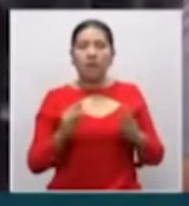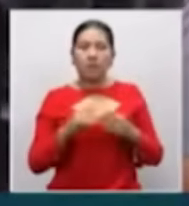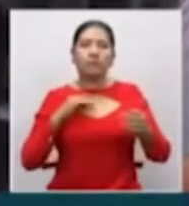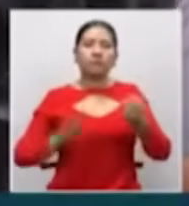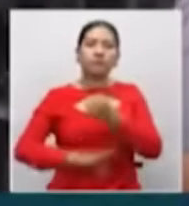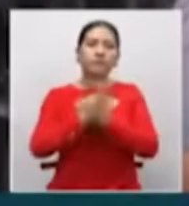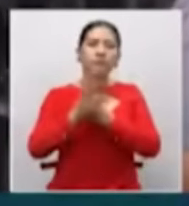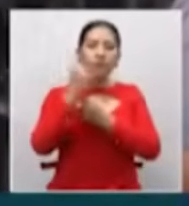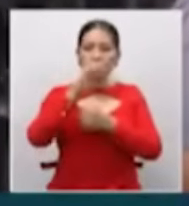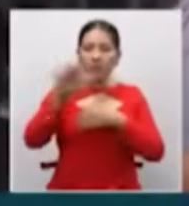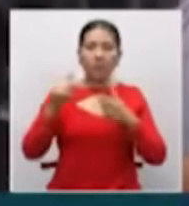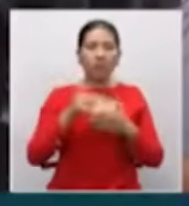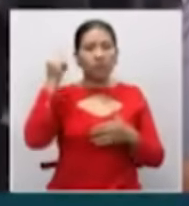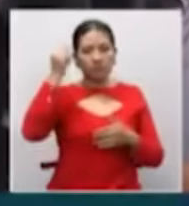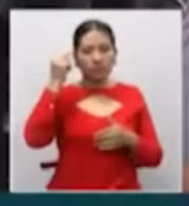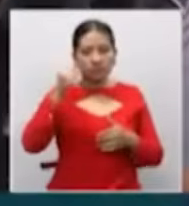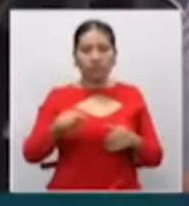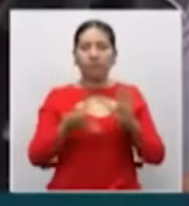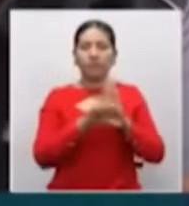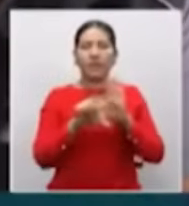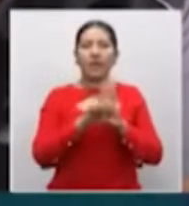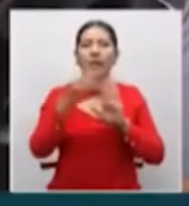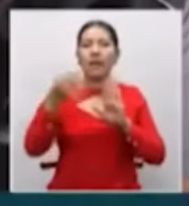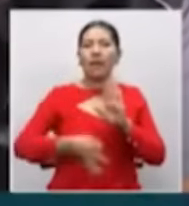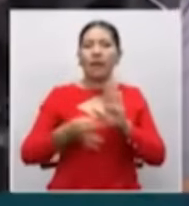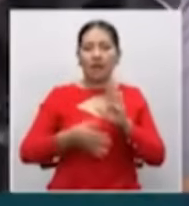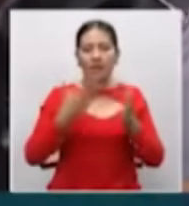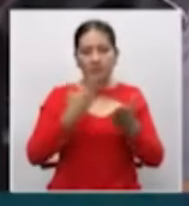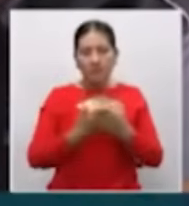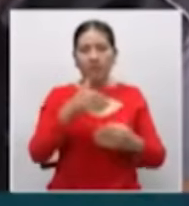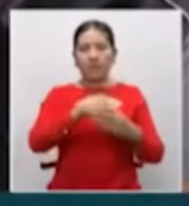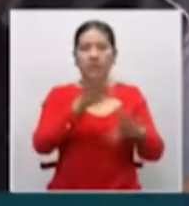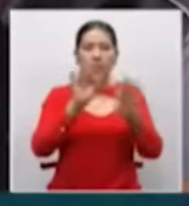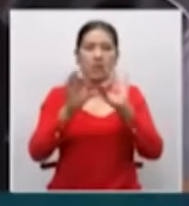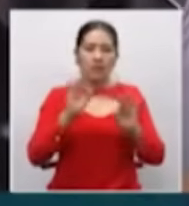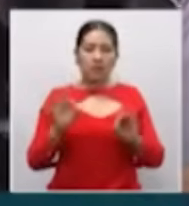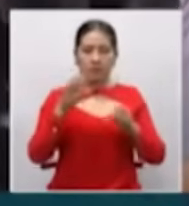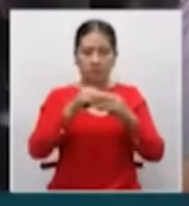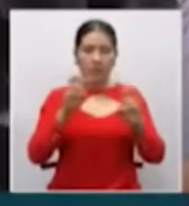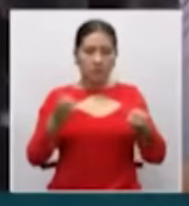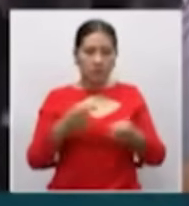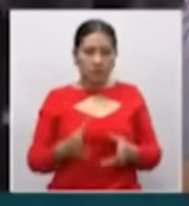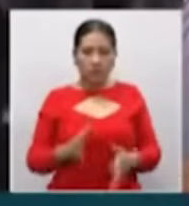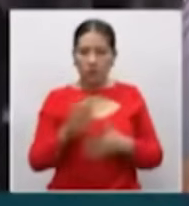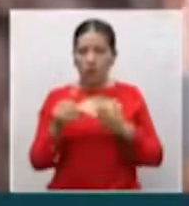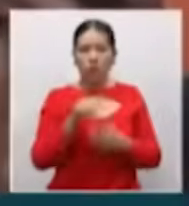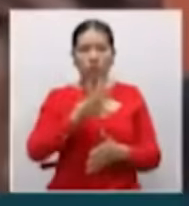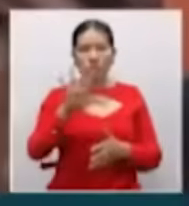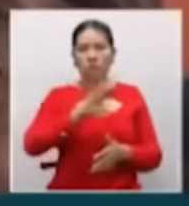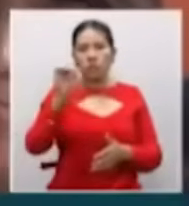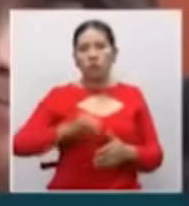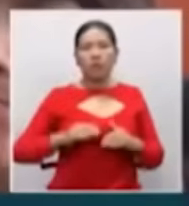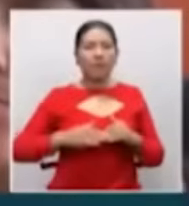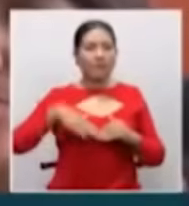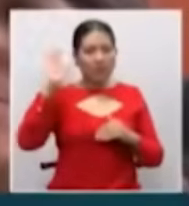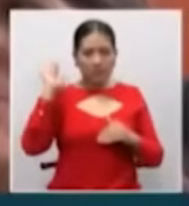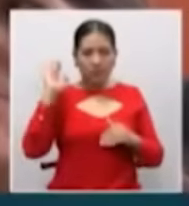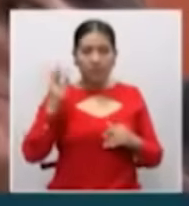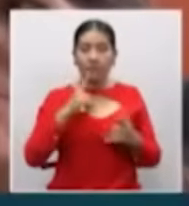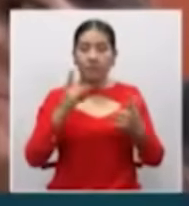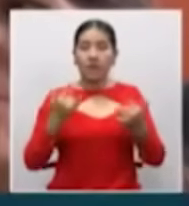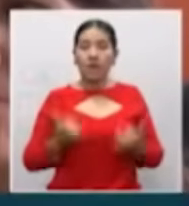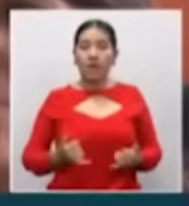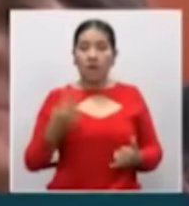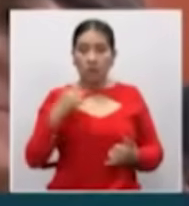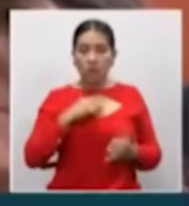nuestro gobierno legalmente y legítimamente electo en las urnas con más del 55 nosotros son